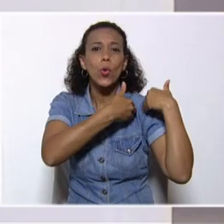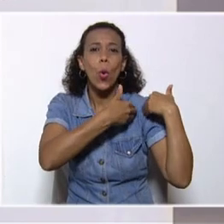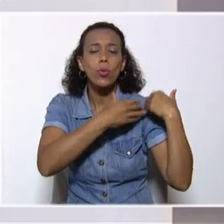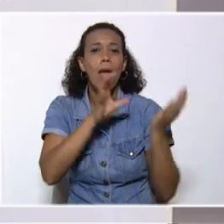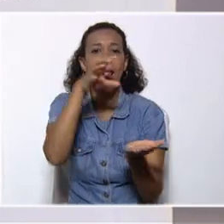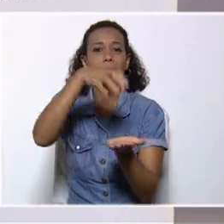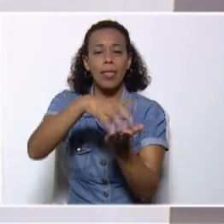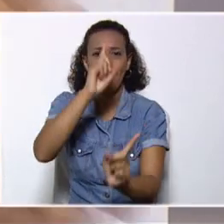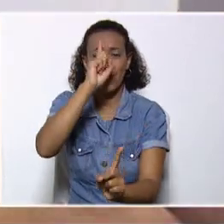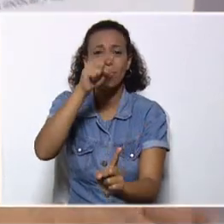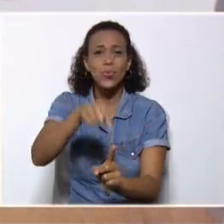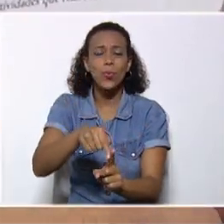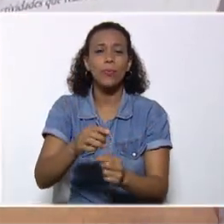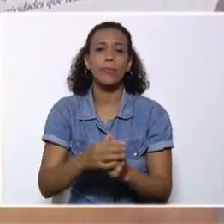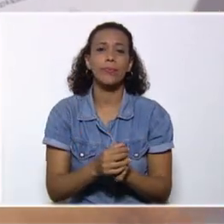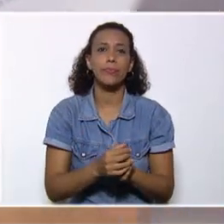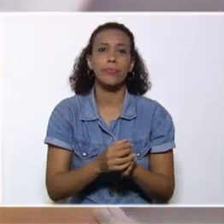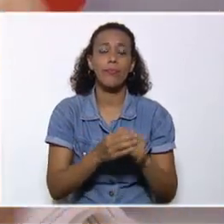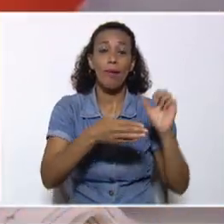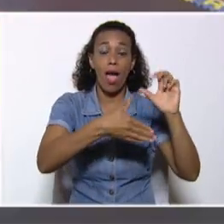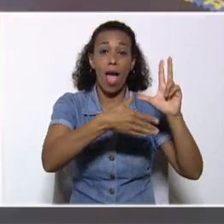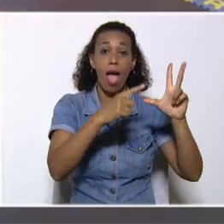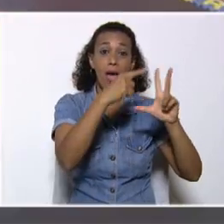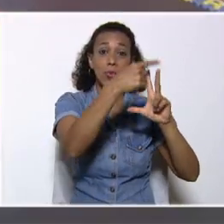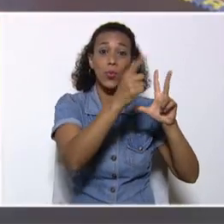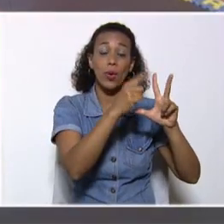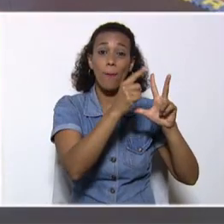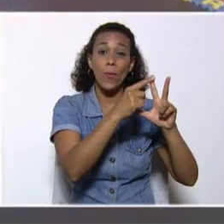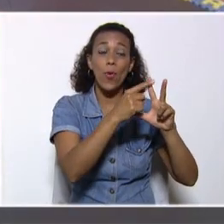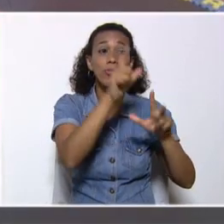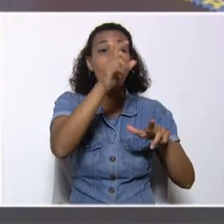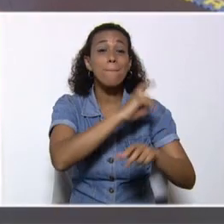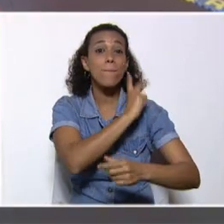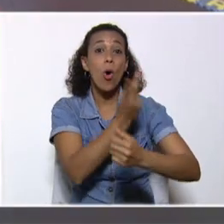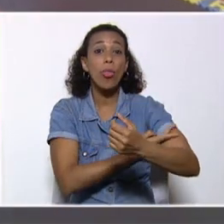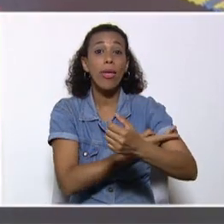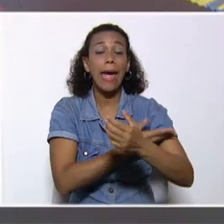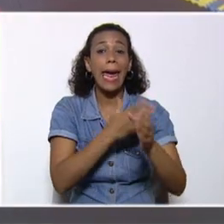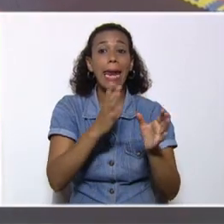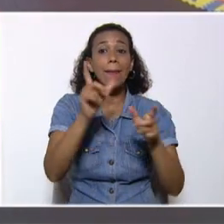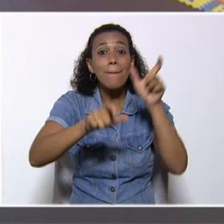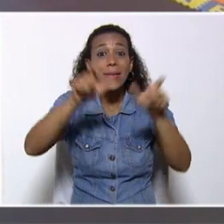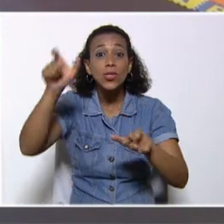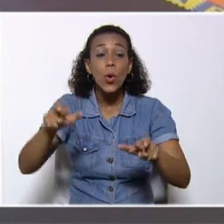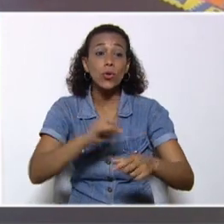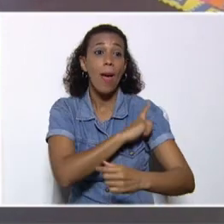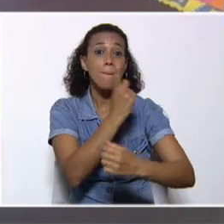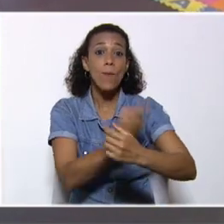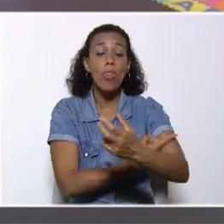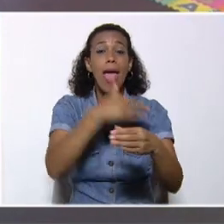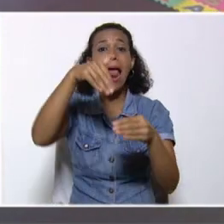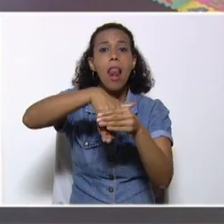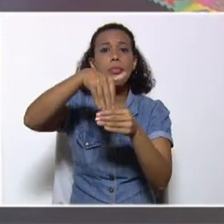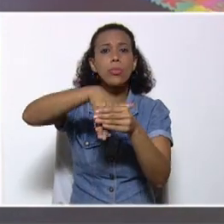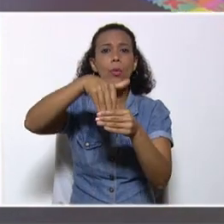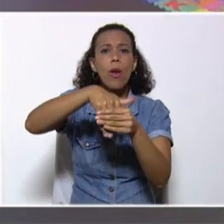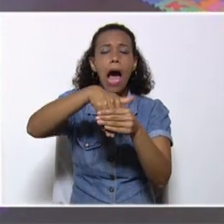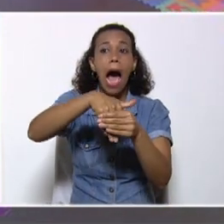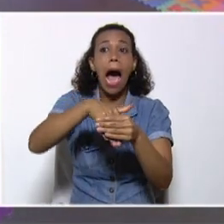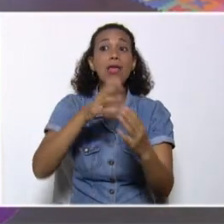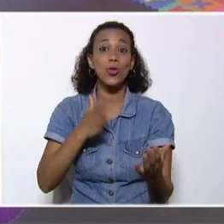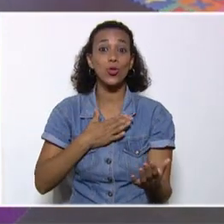del Estado. Y fíjate que allí habla del poder ciudadano y el electoral. Eso quiere decir que nosotros tenemos